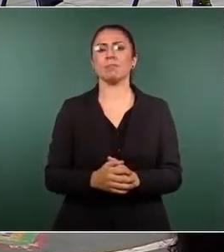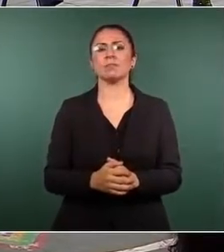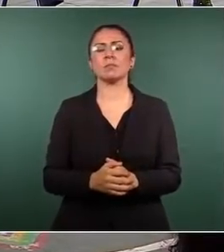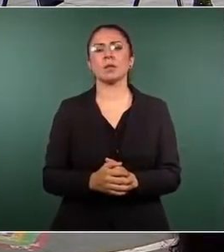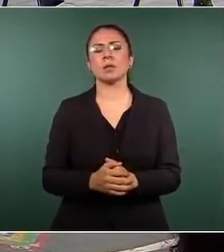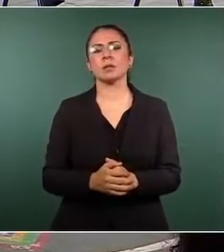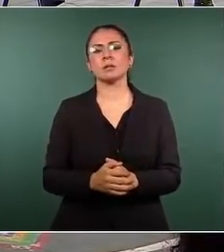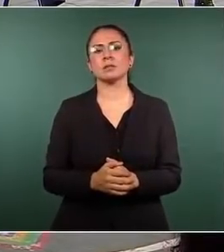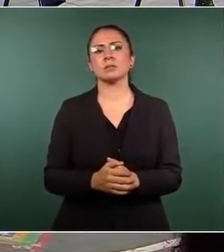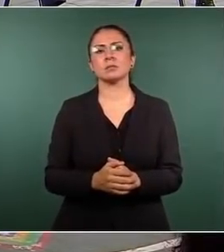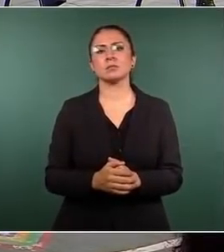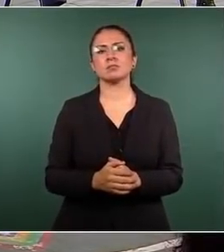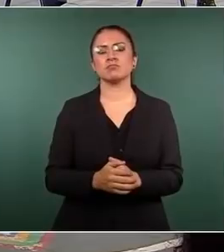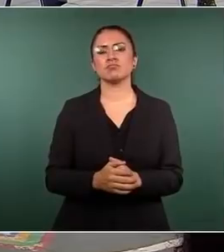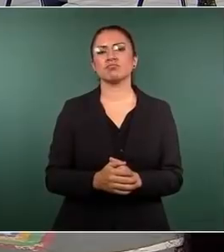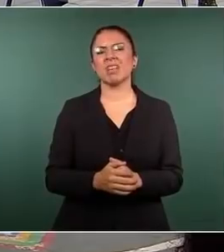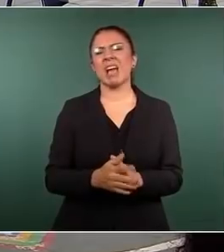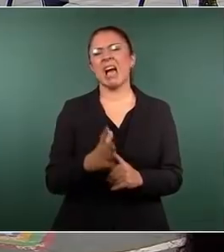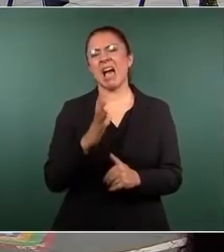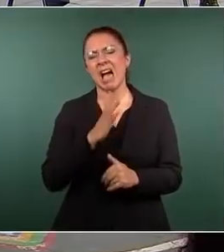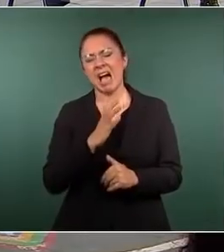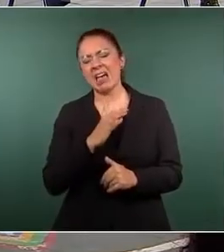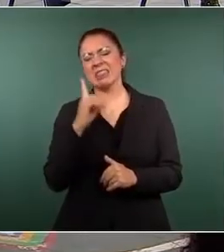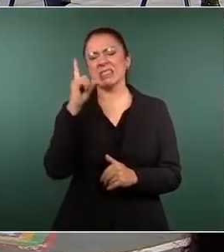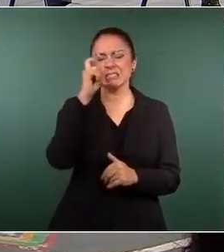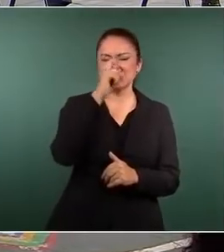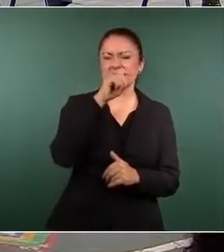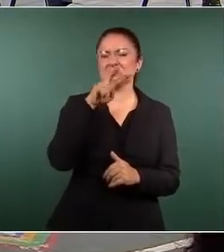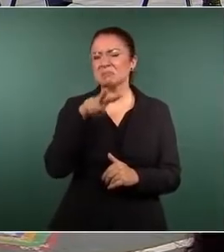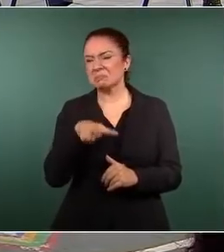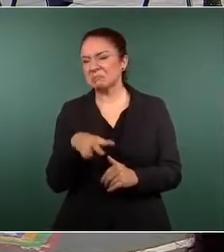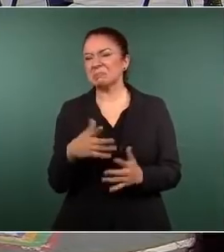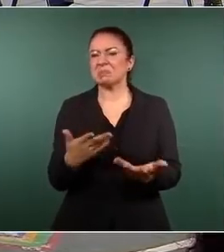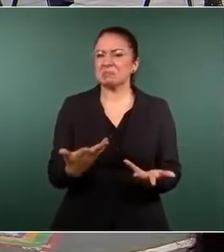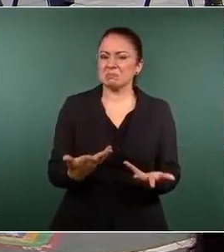por las dificultades que hay